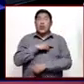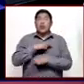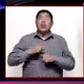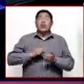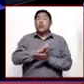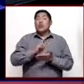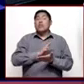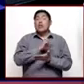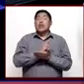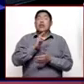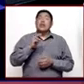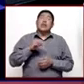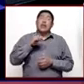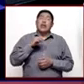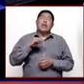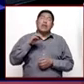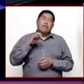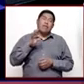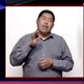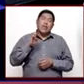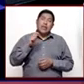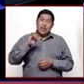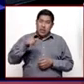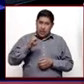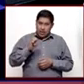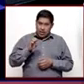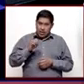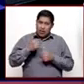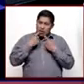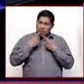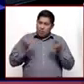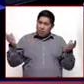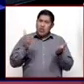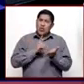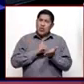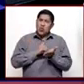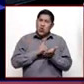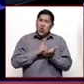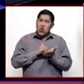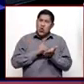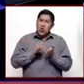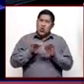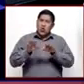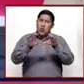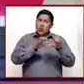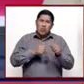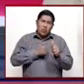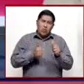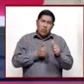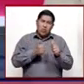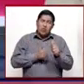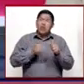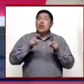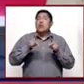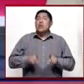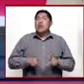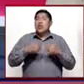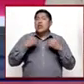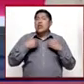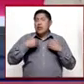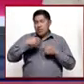Getafe, en la Comunidad de Madrid, ha lanzado un asistente virtual clínico basado en inteligencia artificial para el seguimiento de pacientes con cáncer de